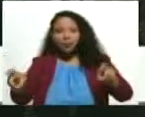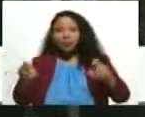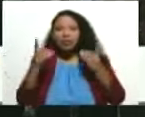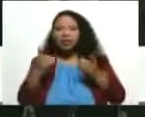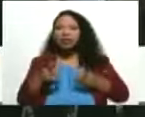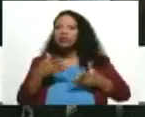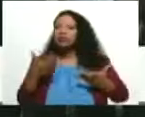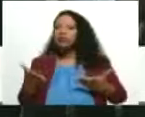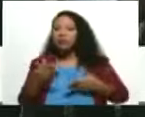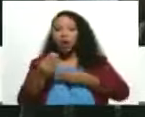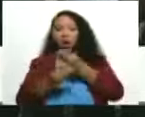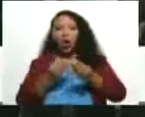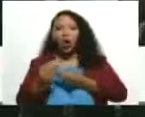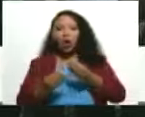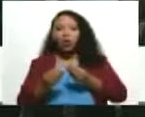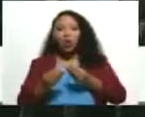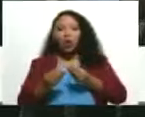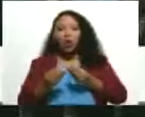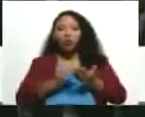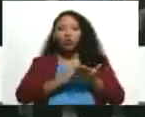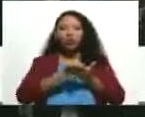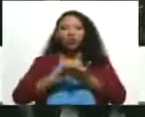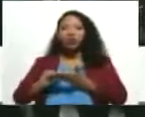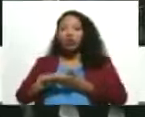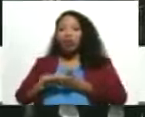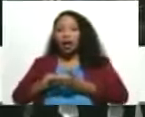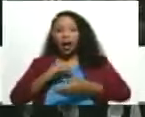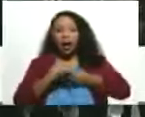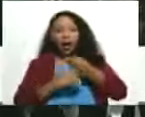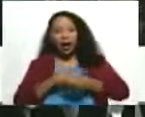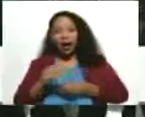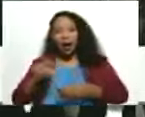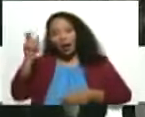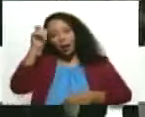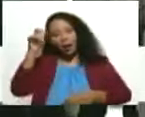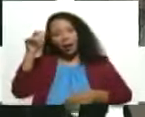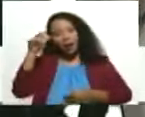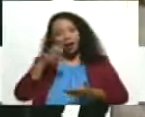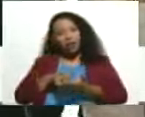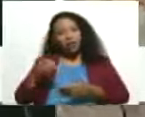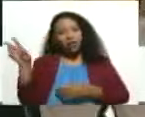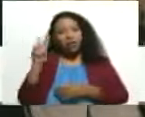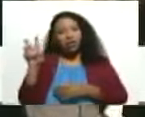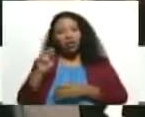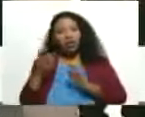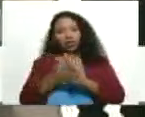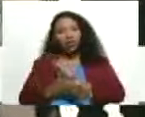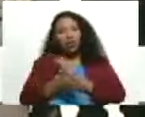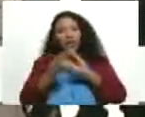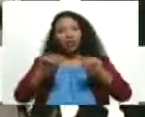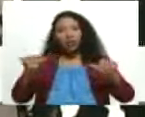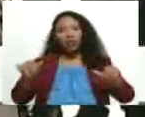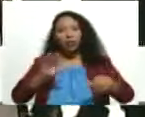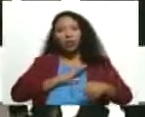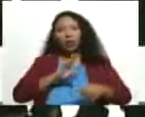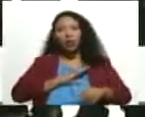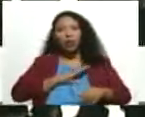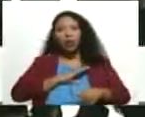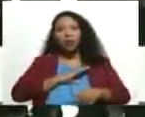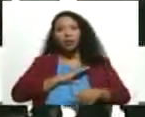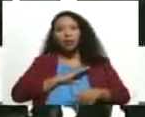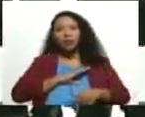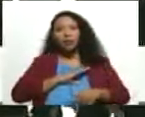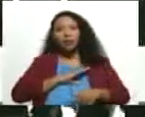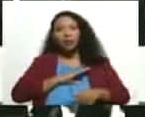las próximas acciones que ejercerá el Estado venezolano sobre ese territorio que es histórica, jurídica e